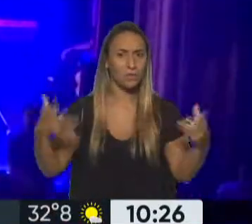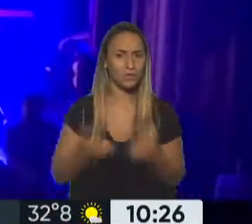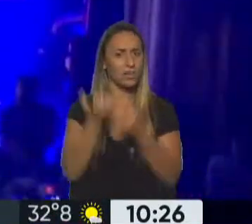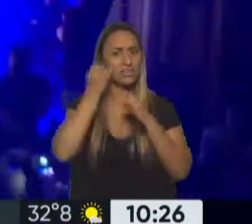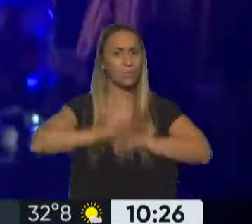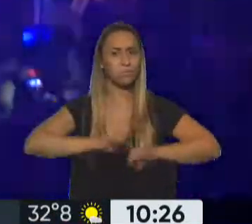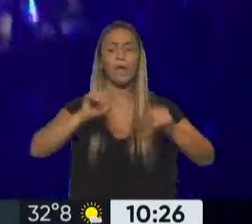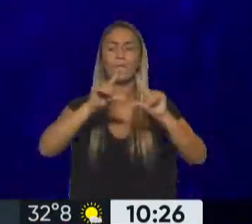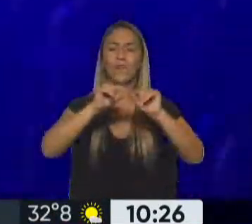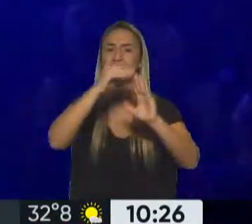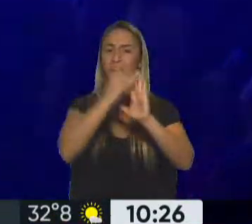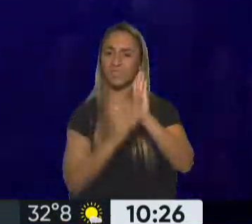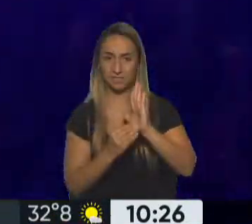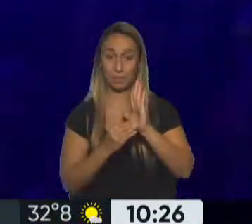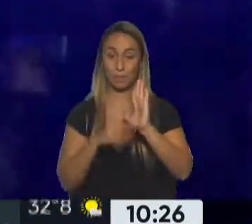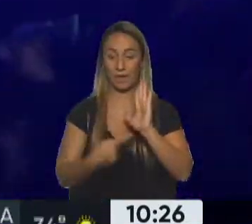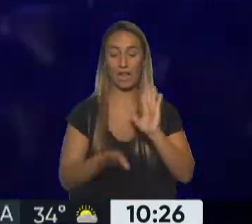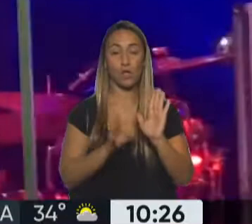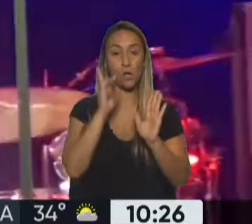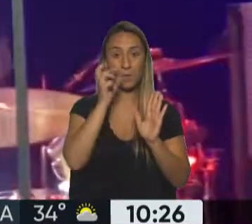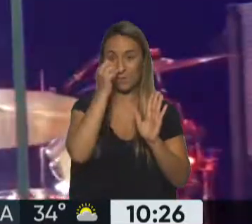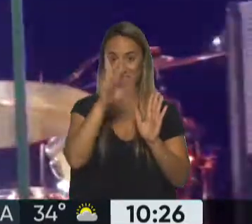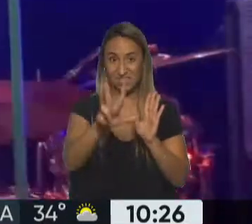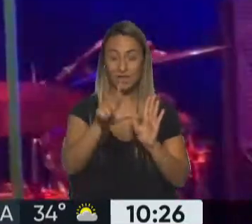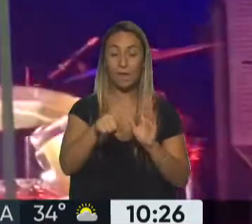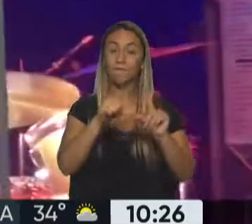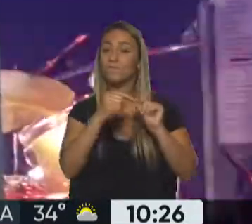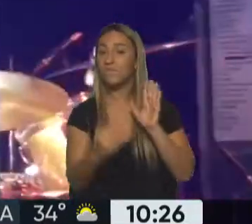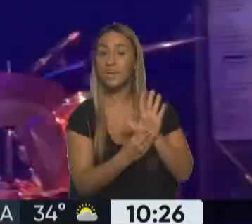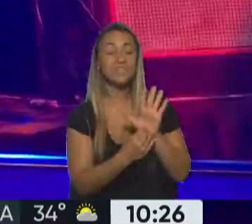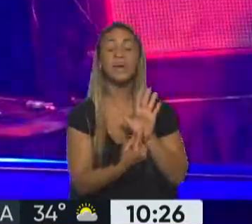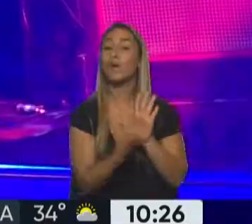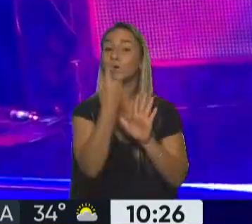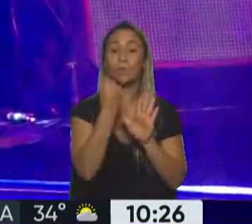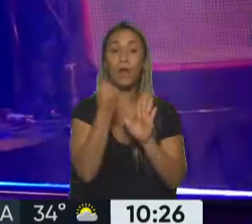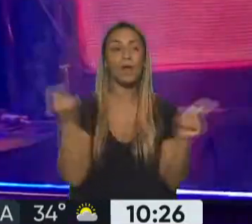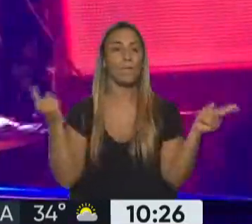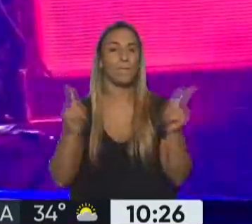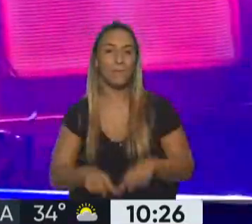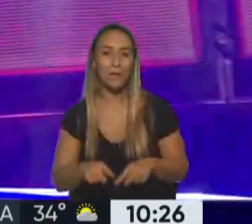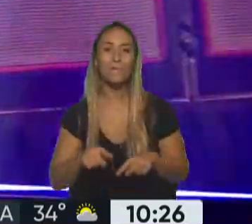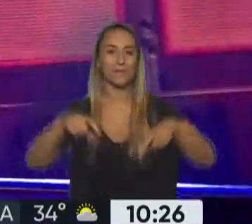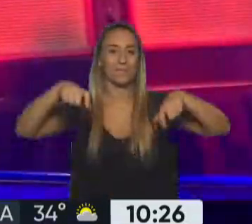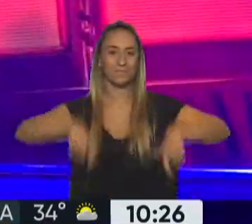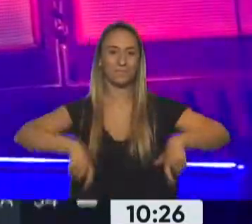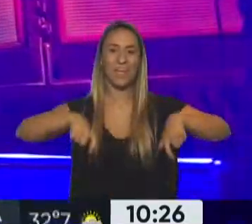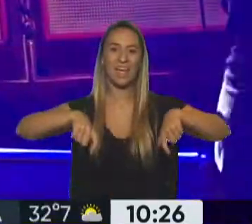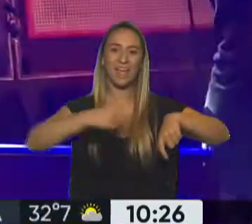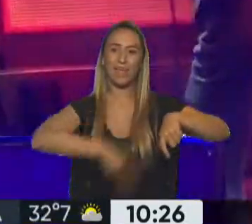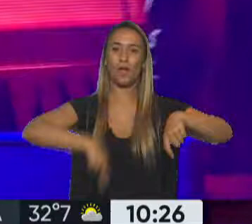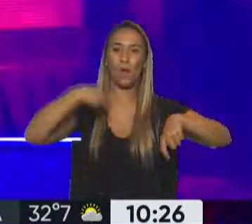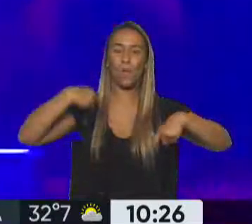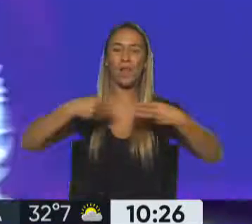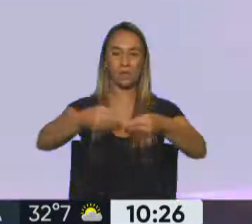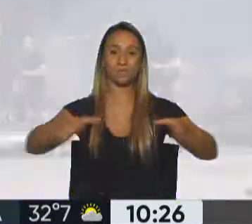las fechas por venir, ¿no? En el año 2023, una de esas fechas será la emblemática vuelta a Vélez, el Estadio de Vélez Arfield, que los va a